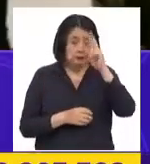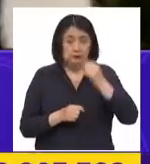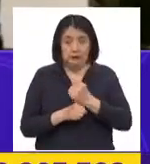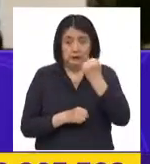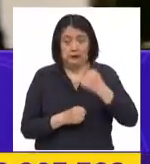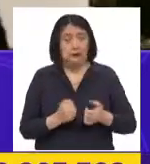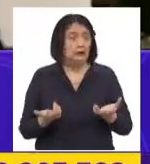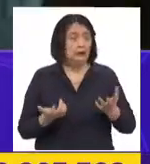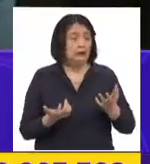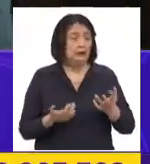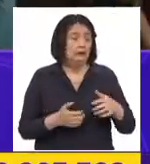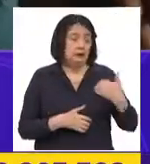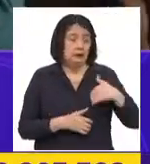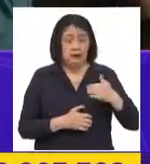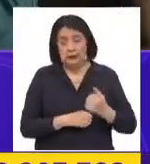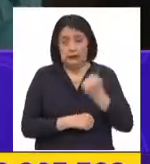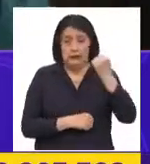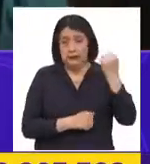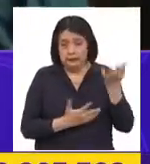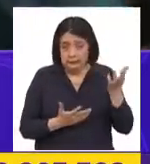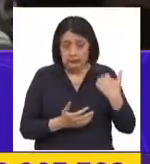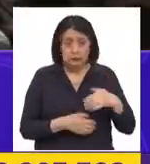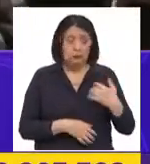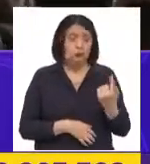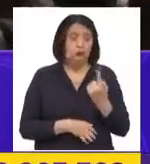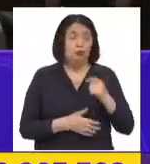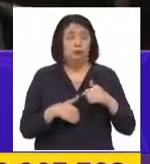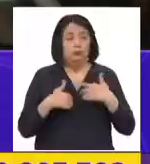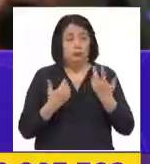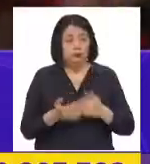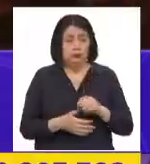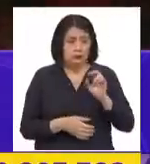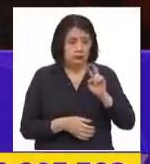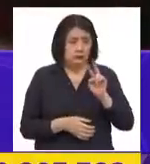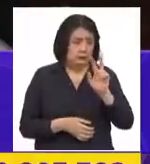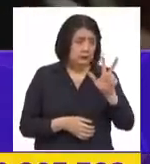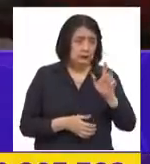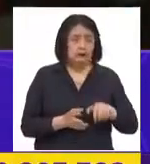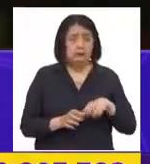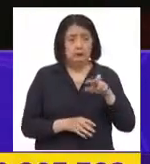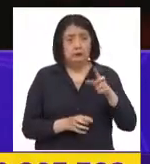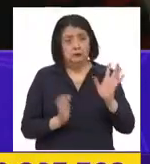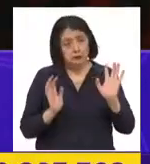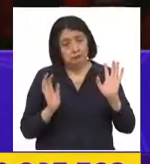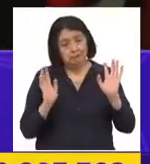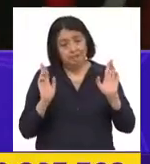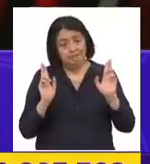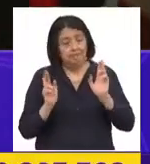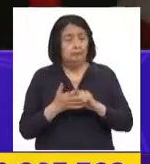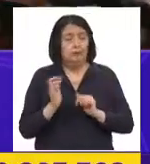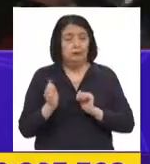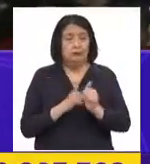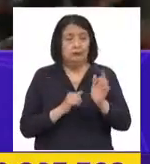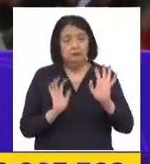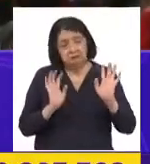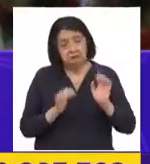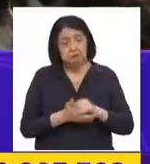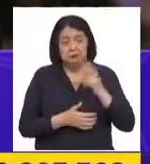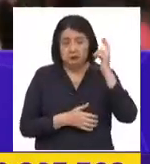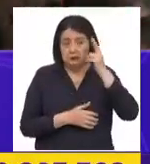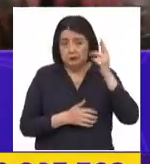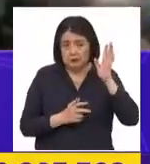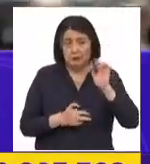perder ante Argentina solamente podría hacer 23 puntos y cruzar los dedos para clasificar. En ese